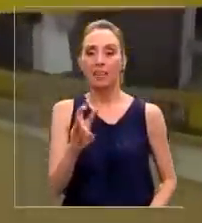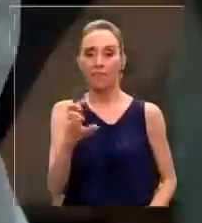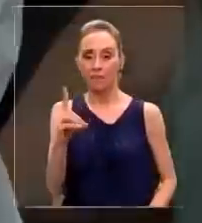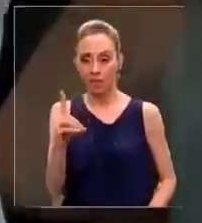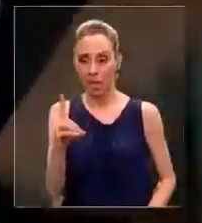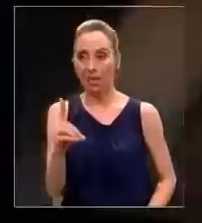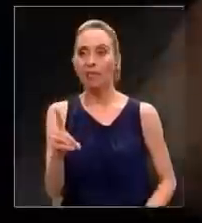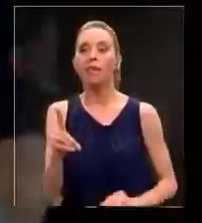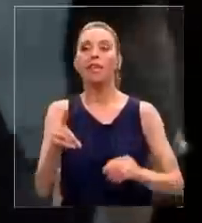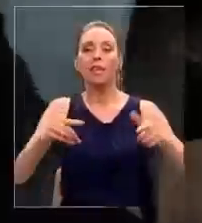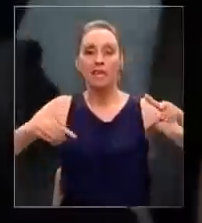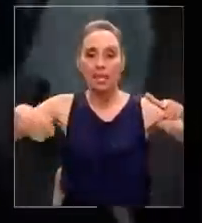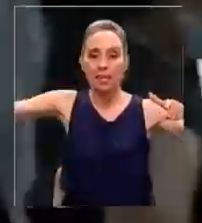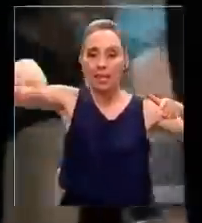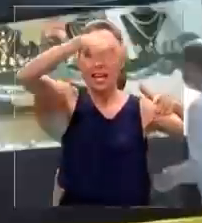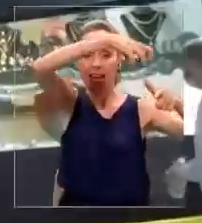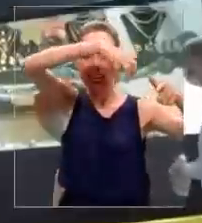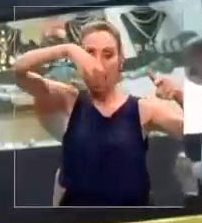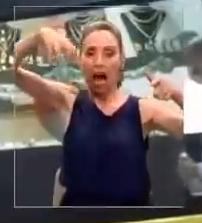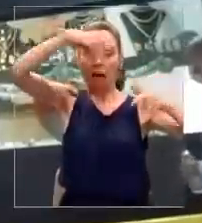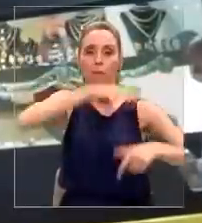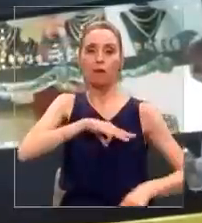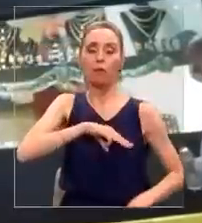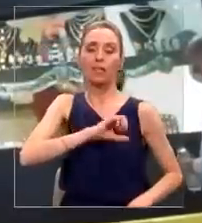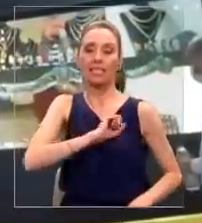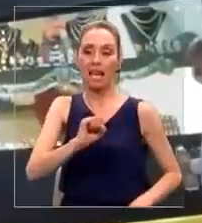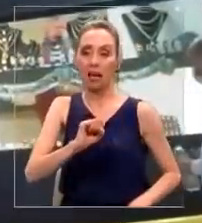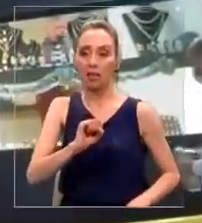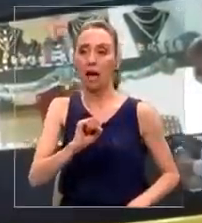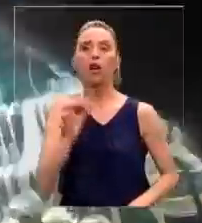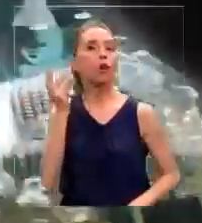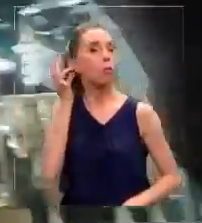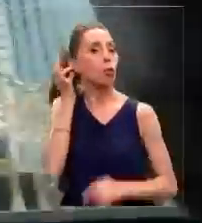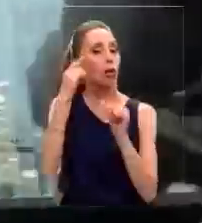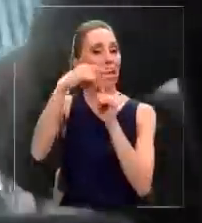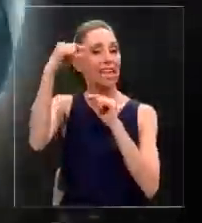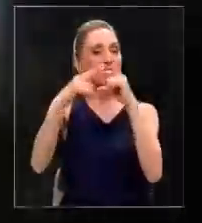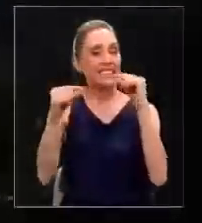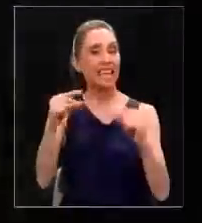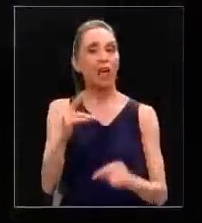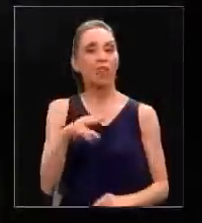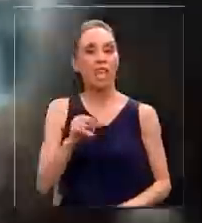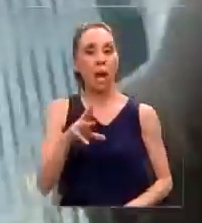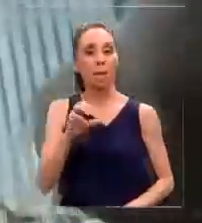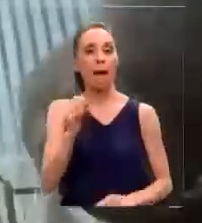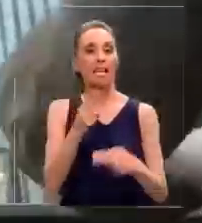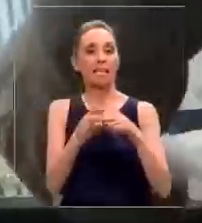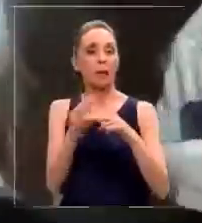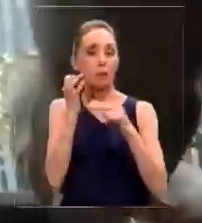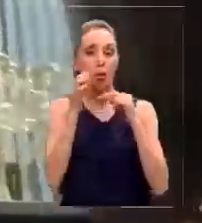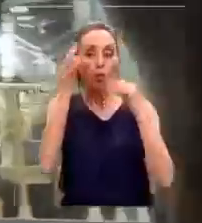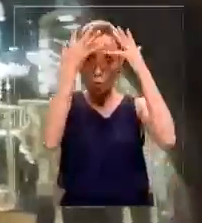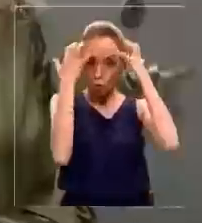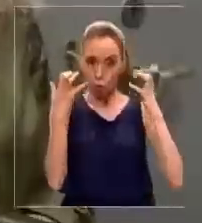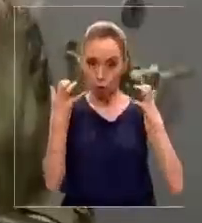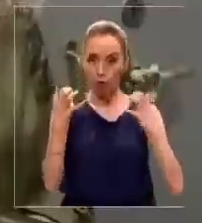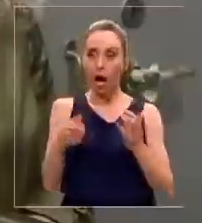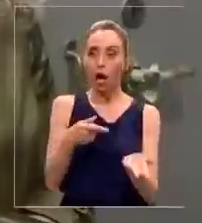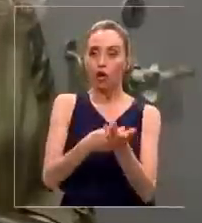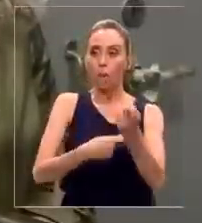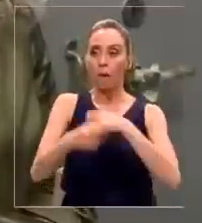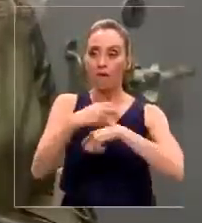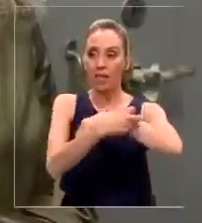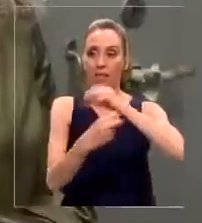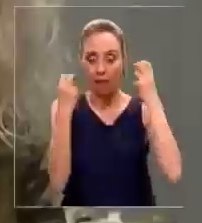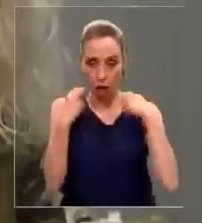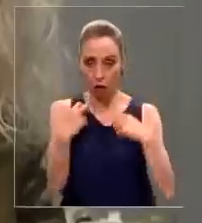Esta es la Galería Metropolitana de Santiago. Aquí Estrella Dinamarca accede a una entrevista en uno de sus dos locales de compra y venta